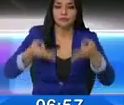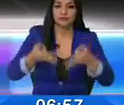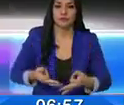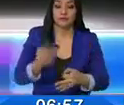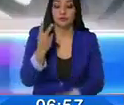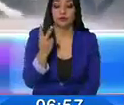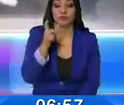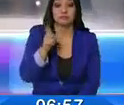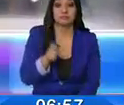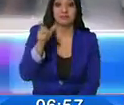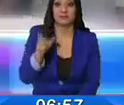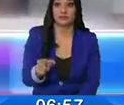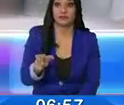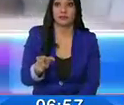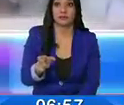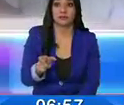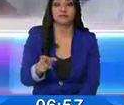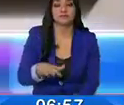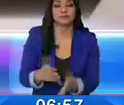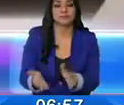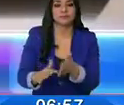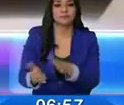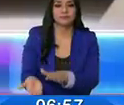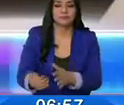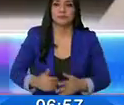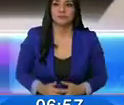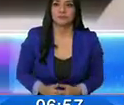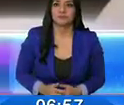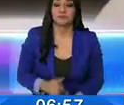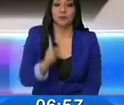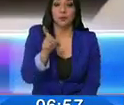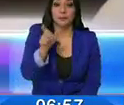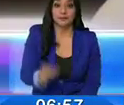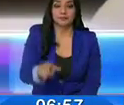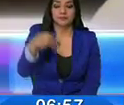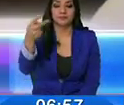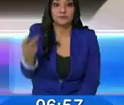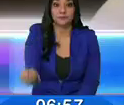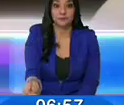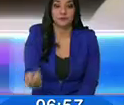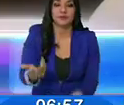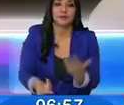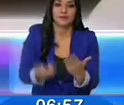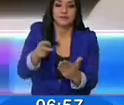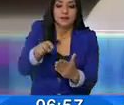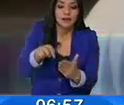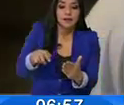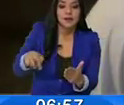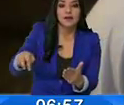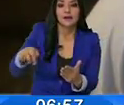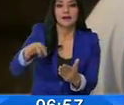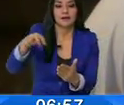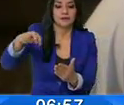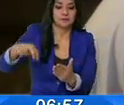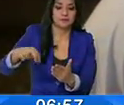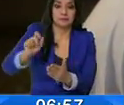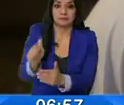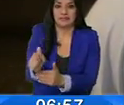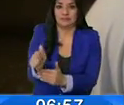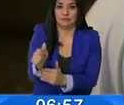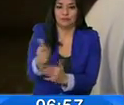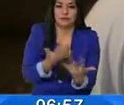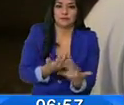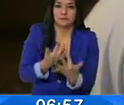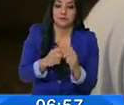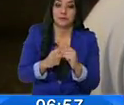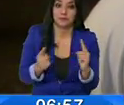otros dos pasajeros del auto estaban sin vida. Una persona se encontraba fuera del vehículo, aparentemente logró salir del vehículo por sus propios medios, pero en